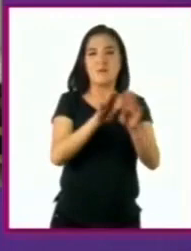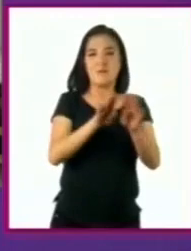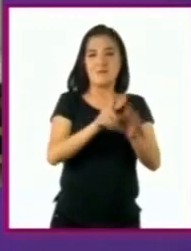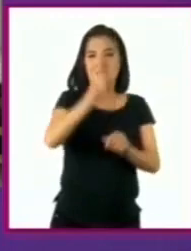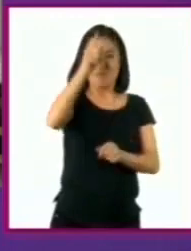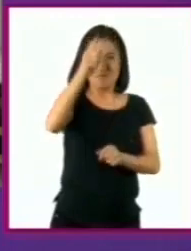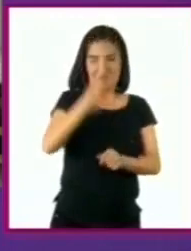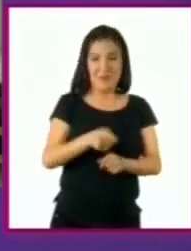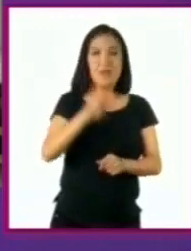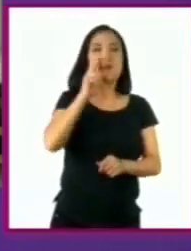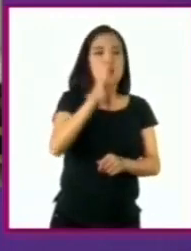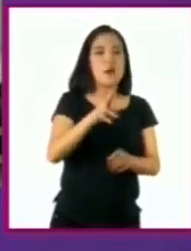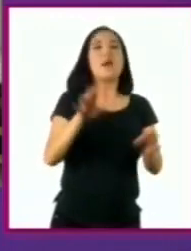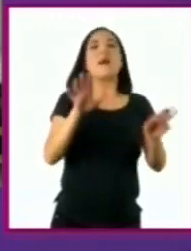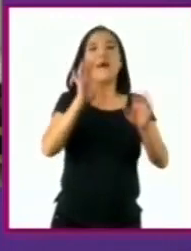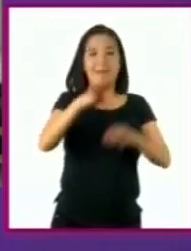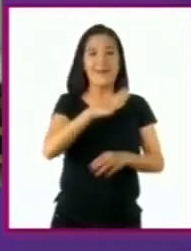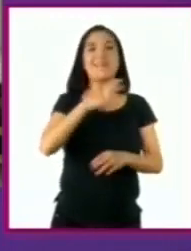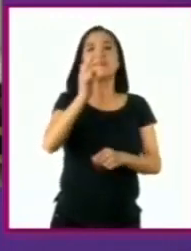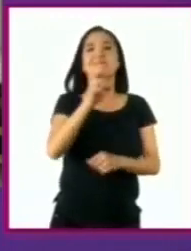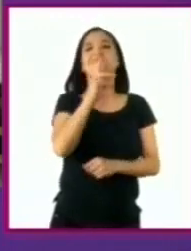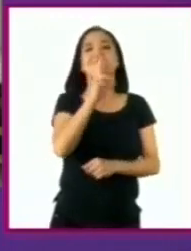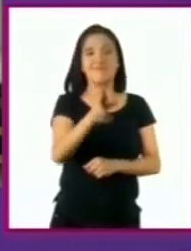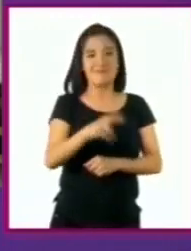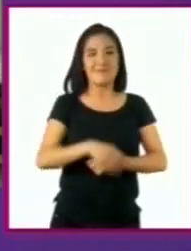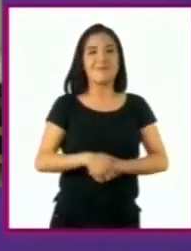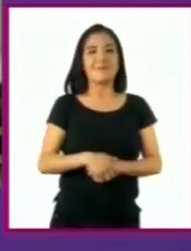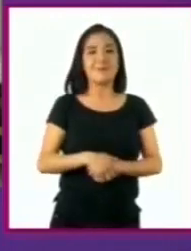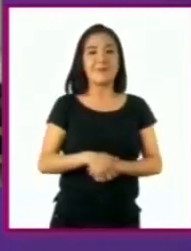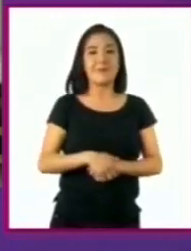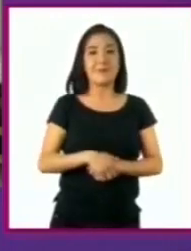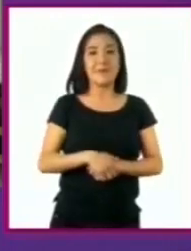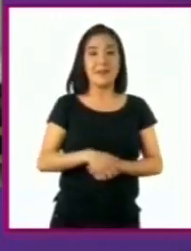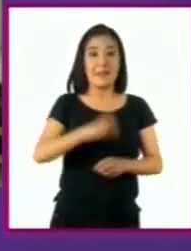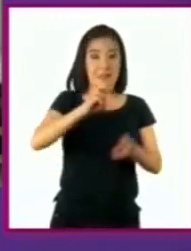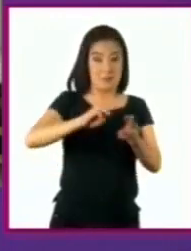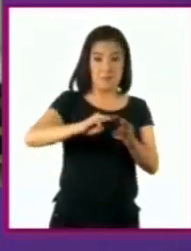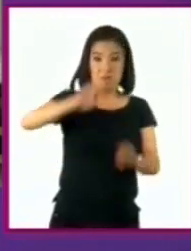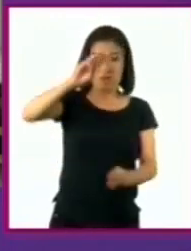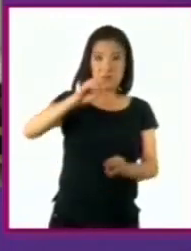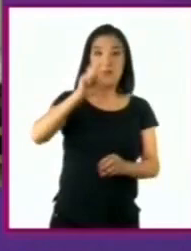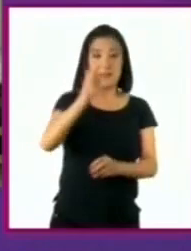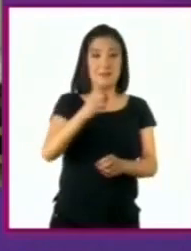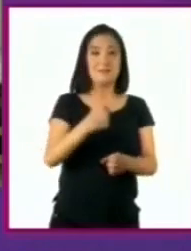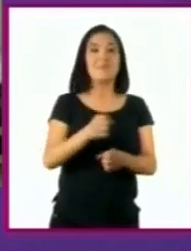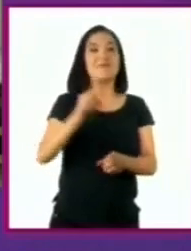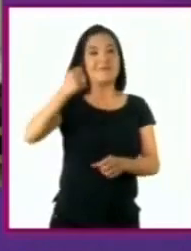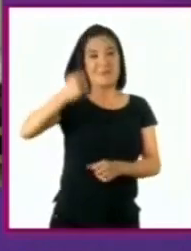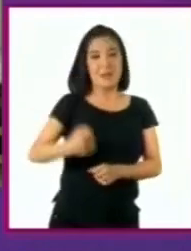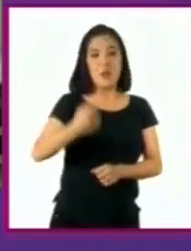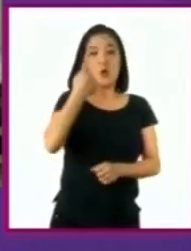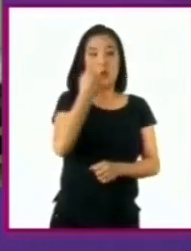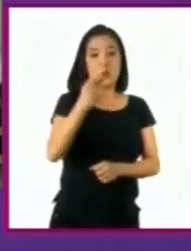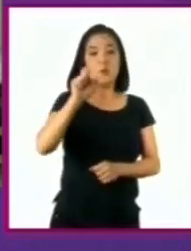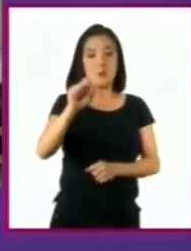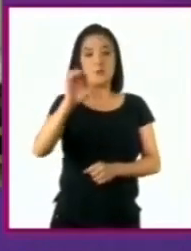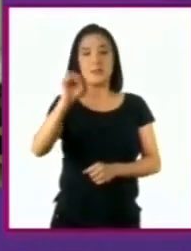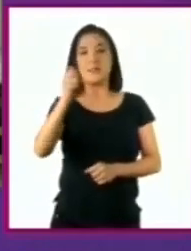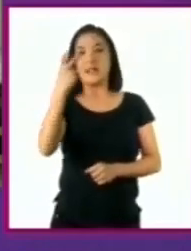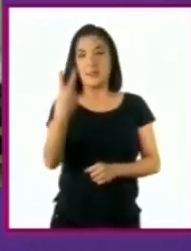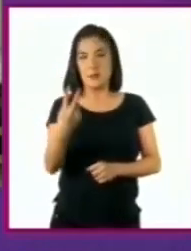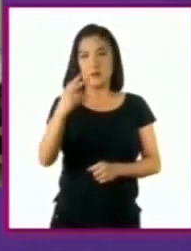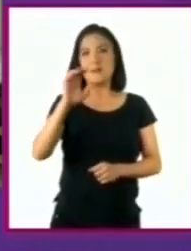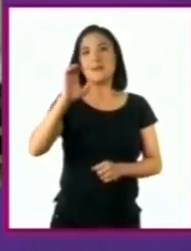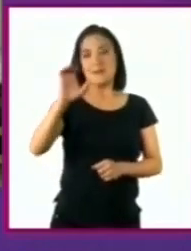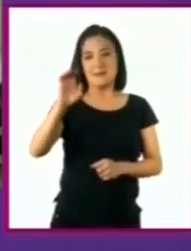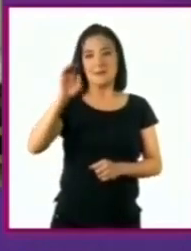Así, obtuvo los siguientes datos. La altura del bastón, 1.62 metros.